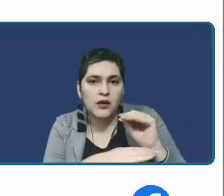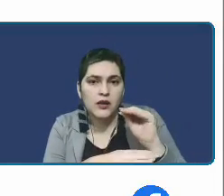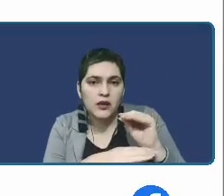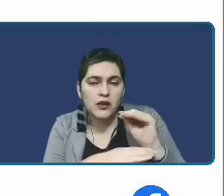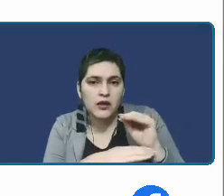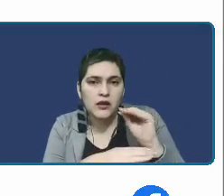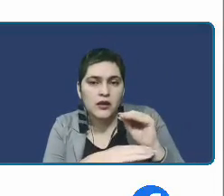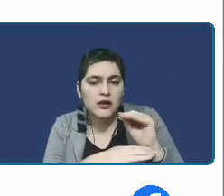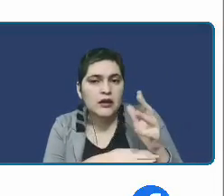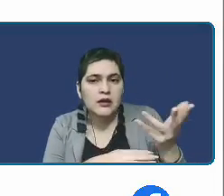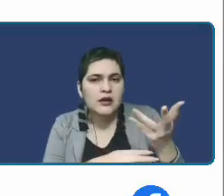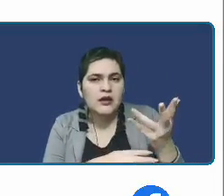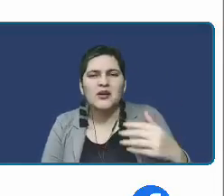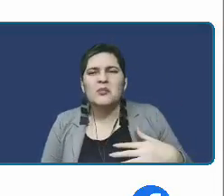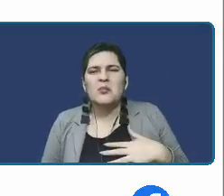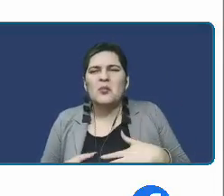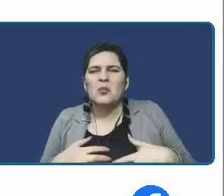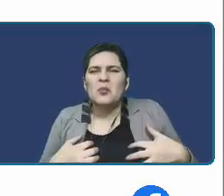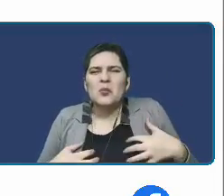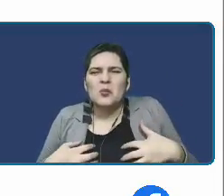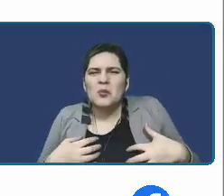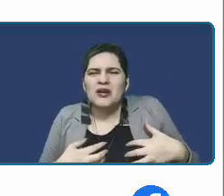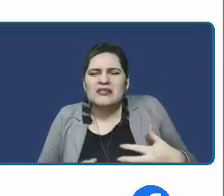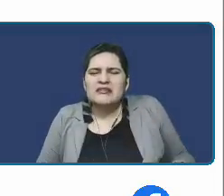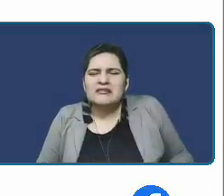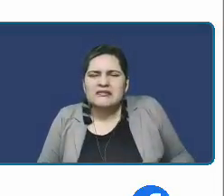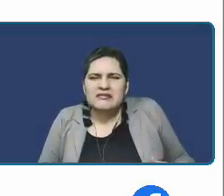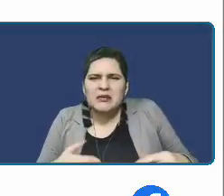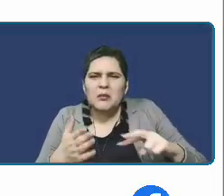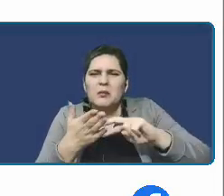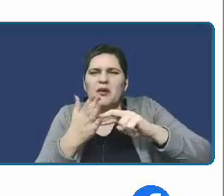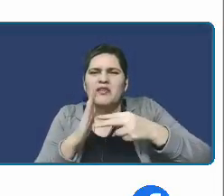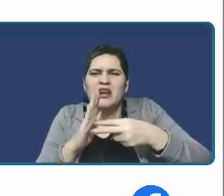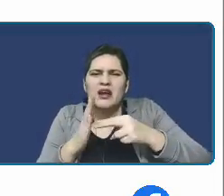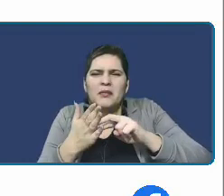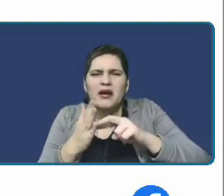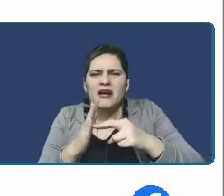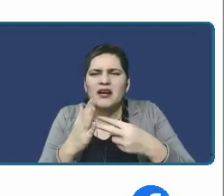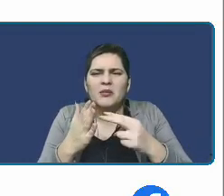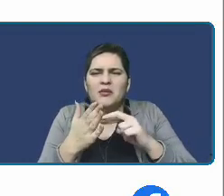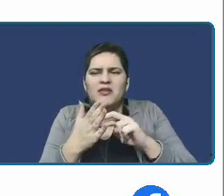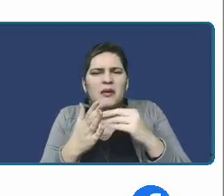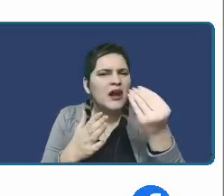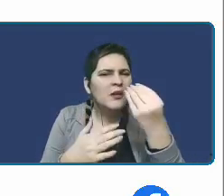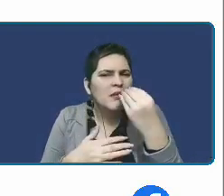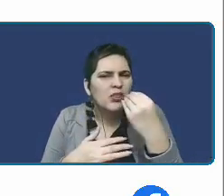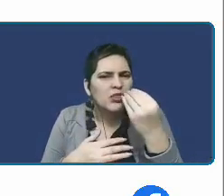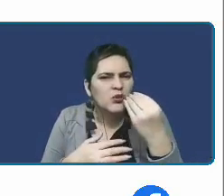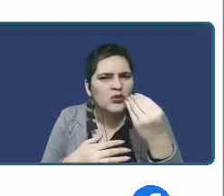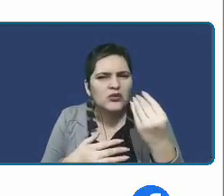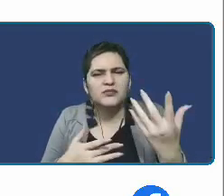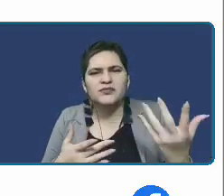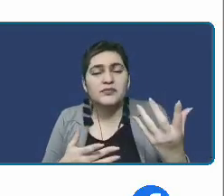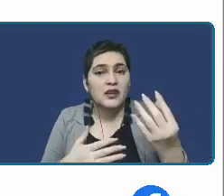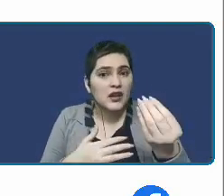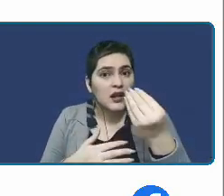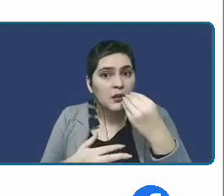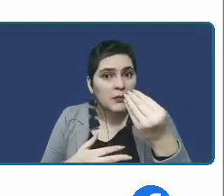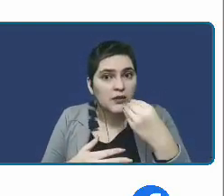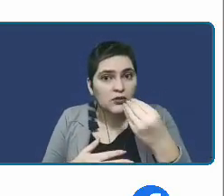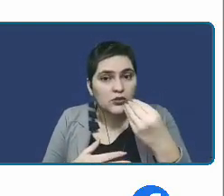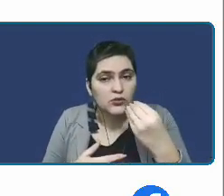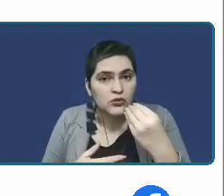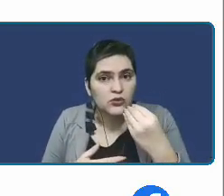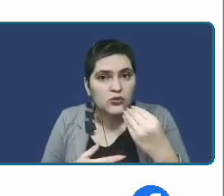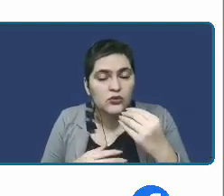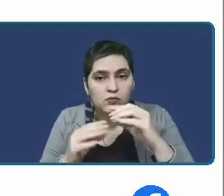molestias que se pueden producir o los problemas que se pueden producir en relación a alimentarse. Ya dijimos que alimentarse es el intestino,